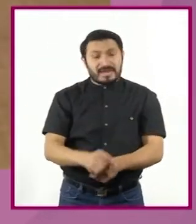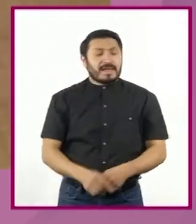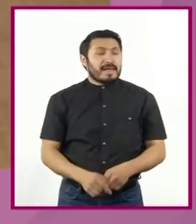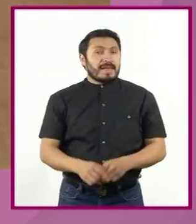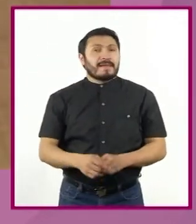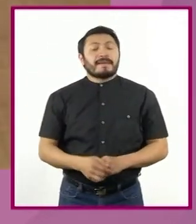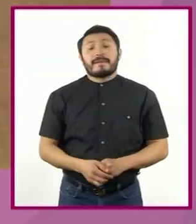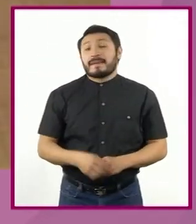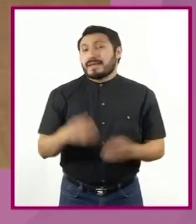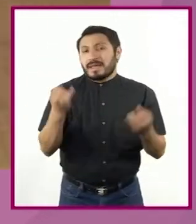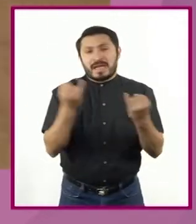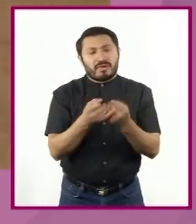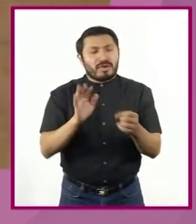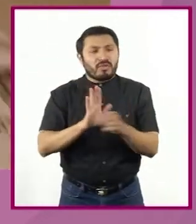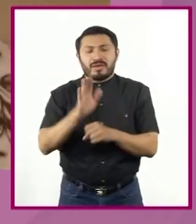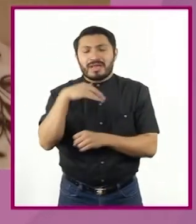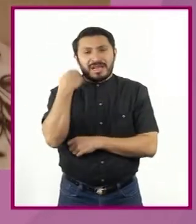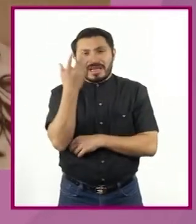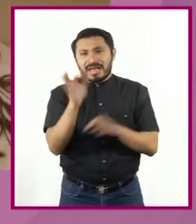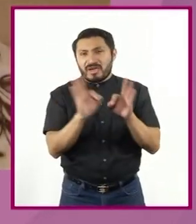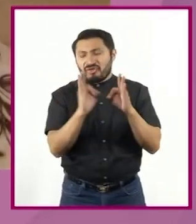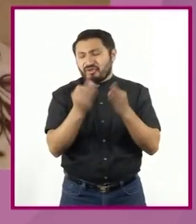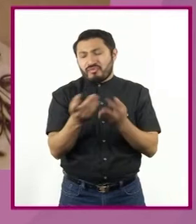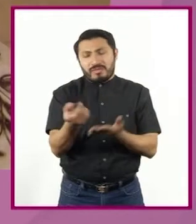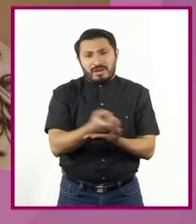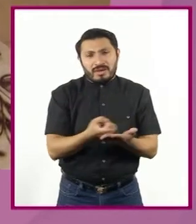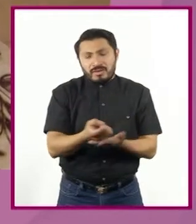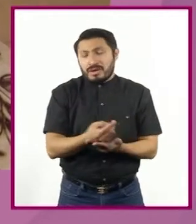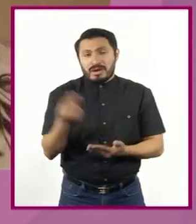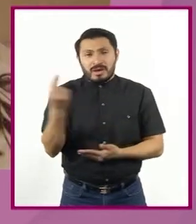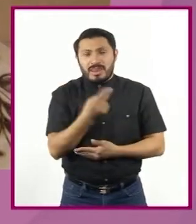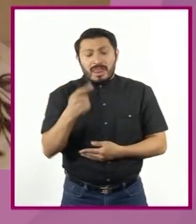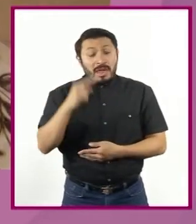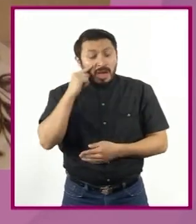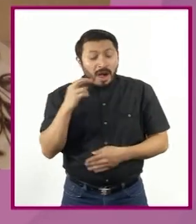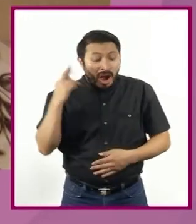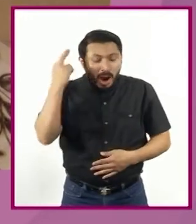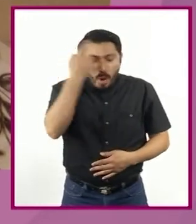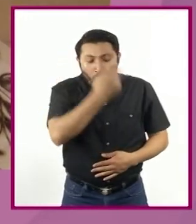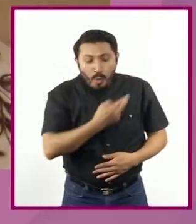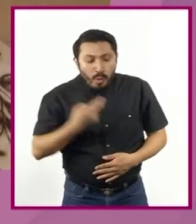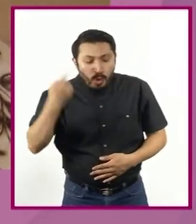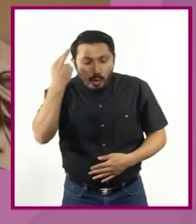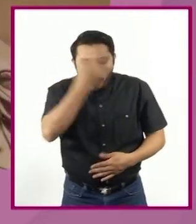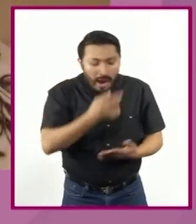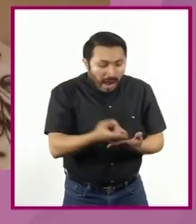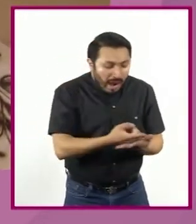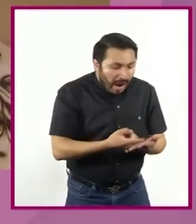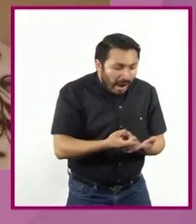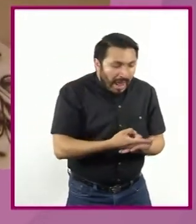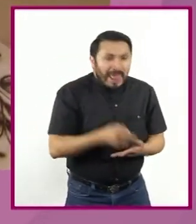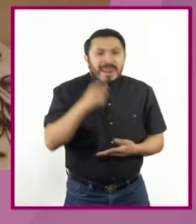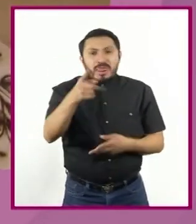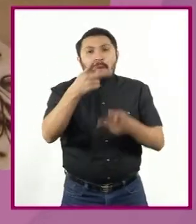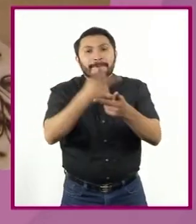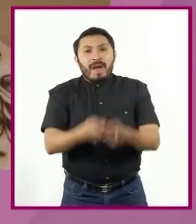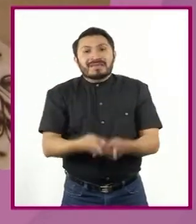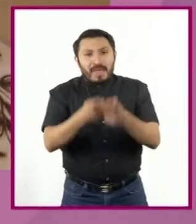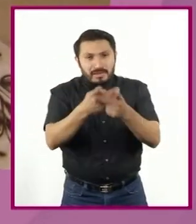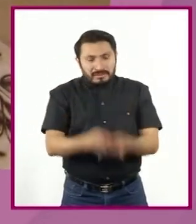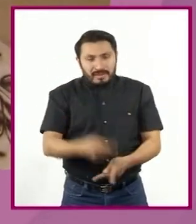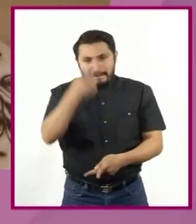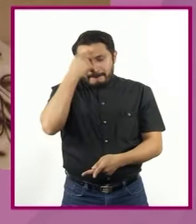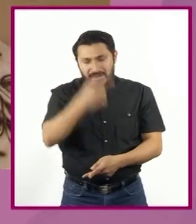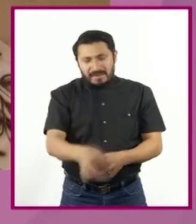cualquier técnica de ilustración, requiere de observar tu modelo y la paciencia para lograr un